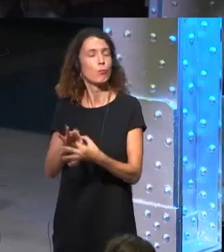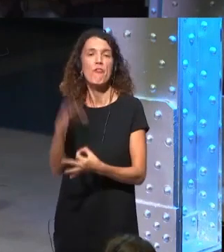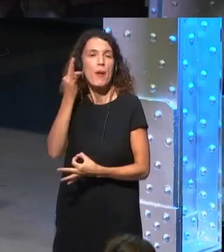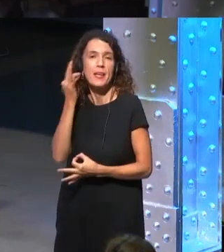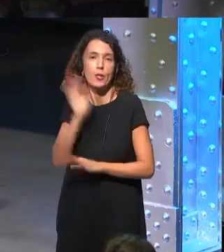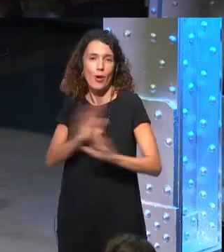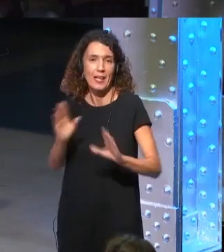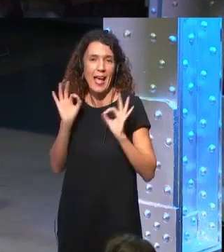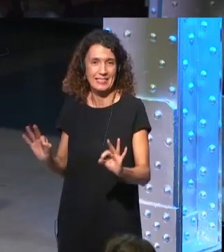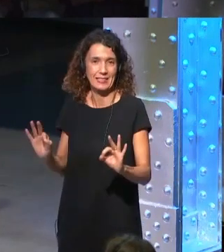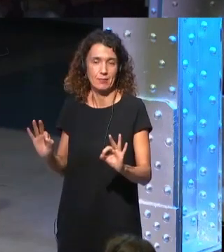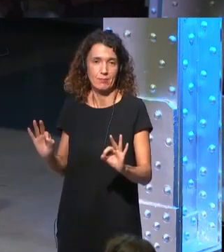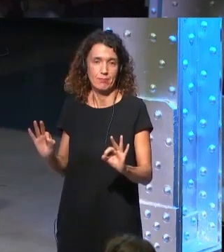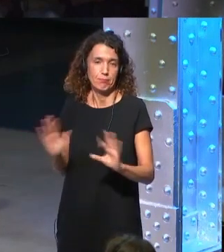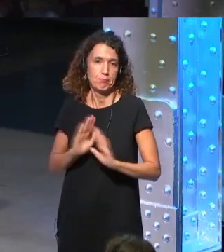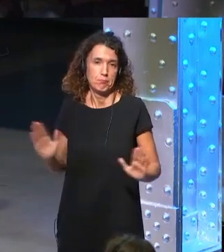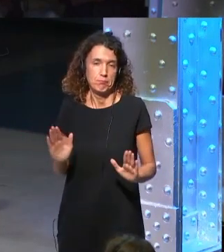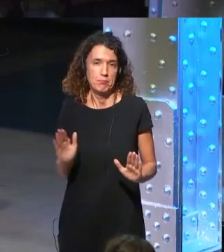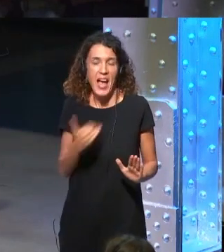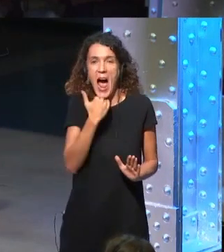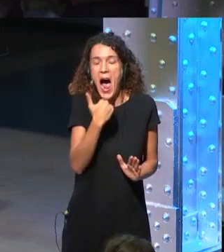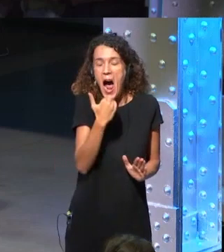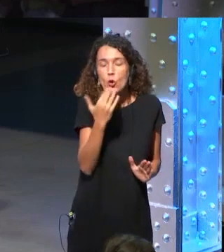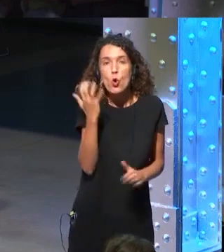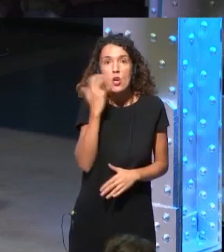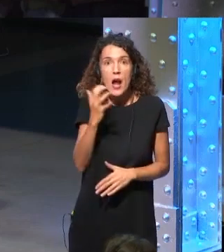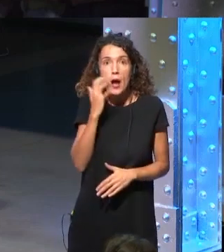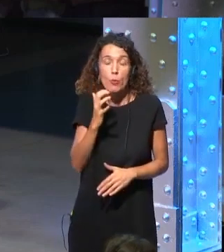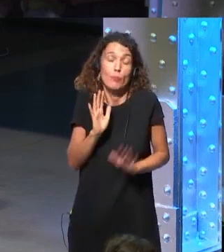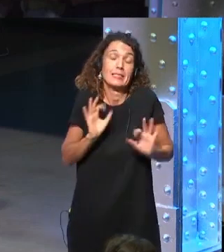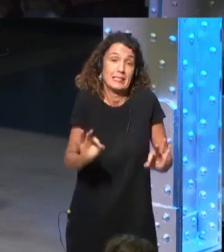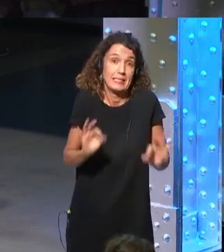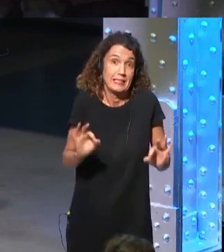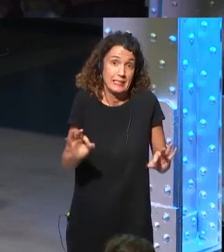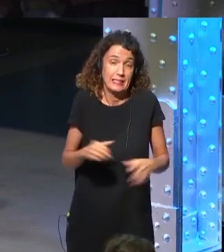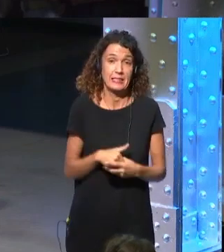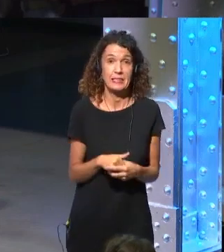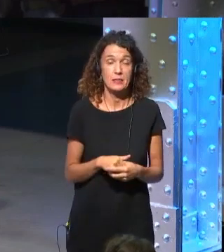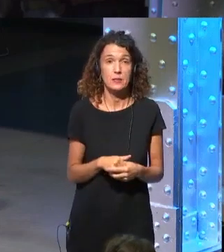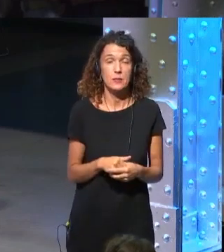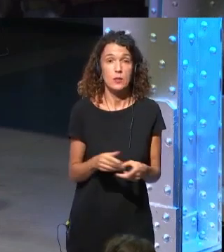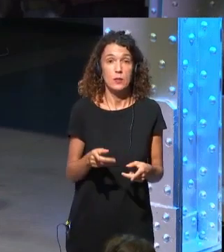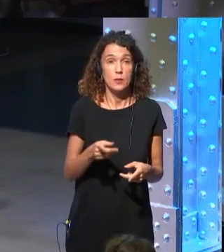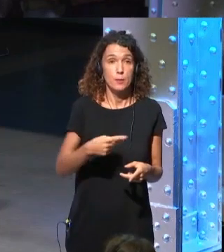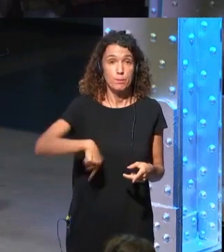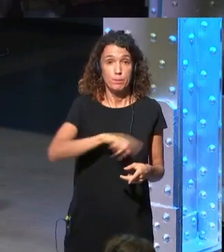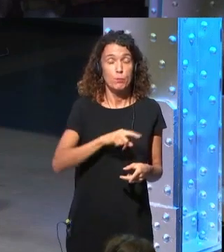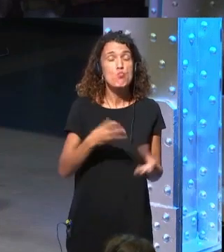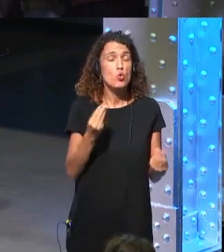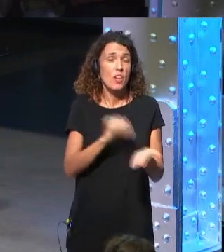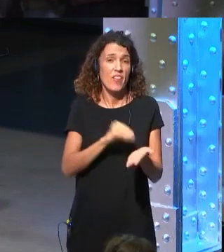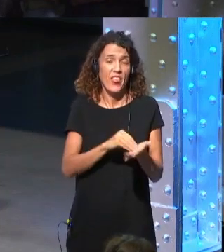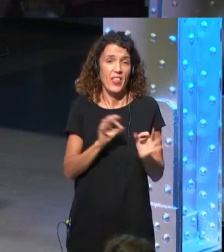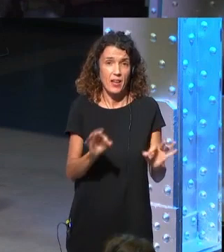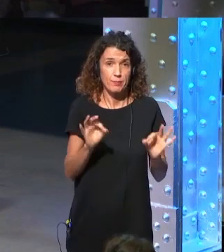decir, es una cosa, es algo muy extraño, pero en fin, somos muchas